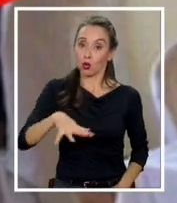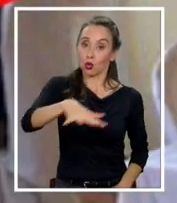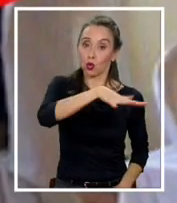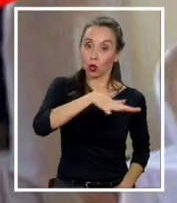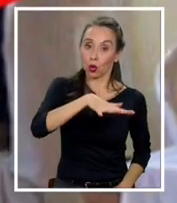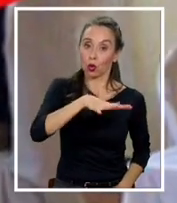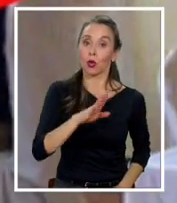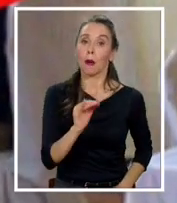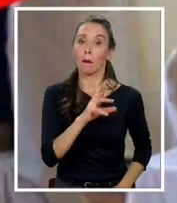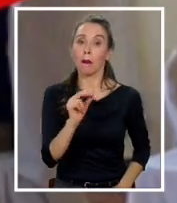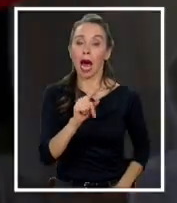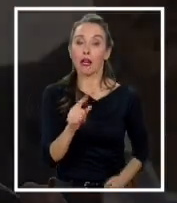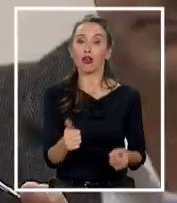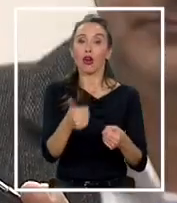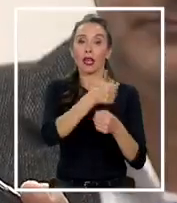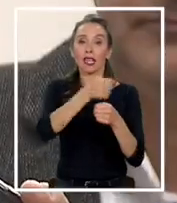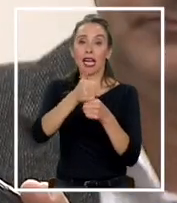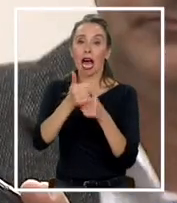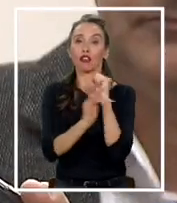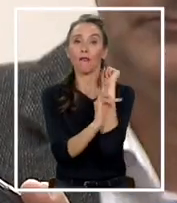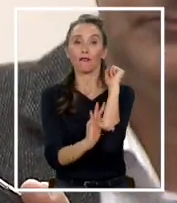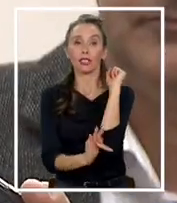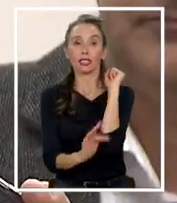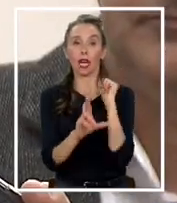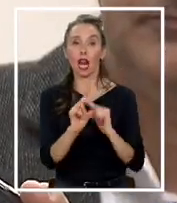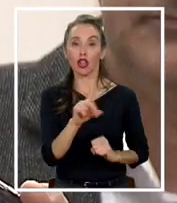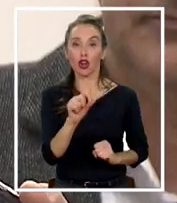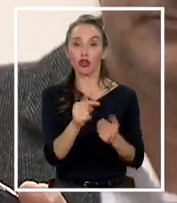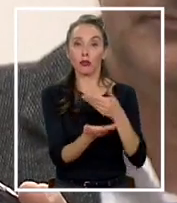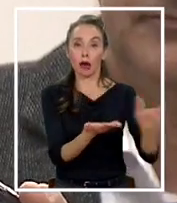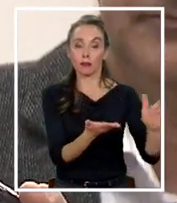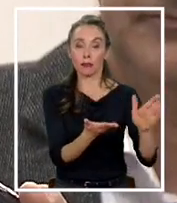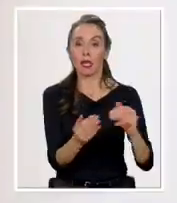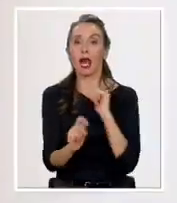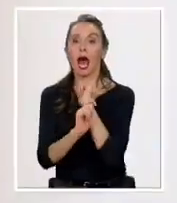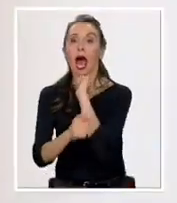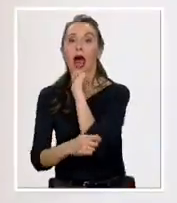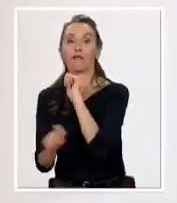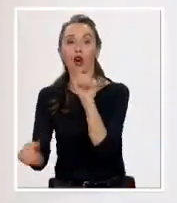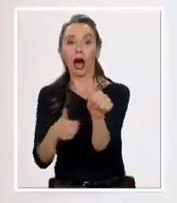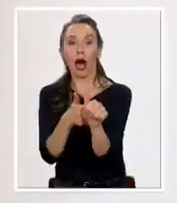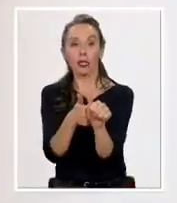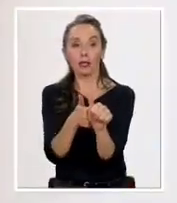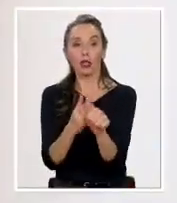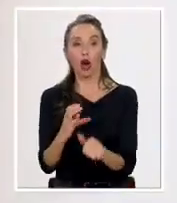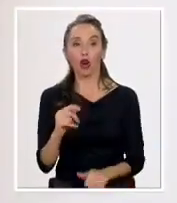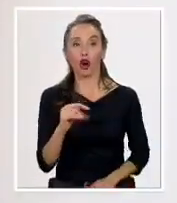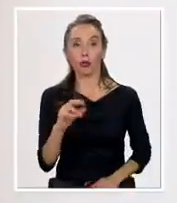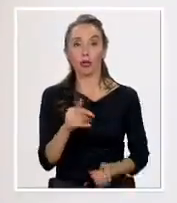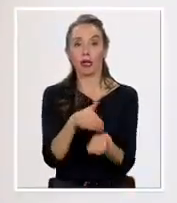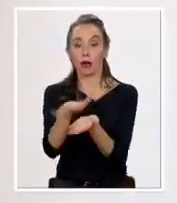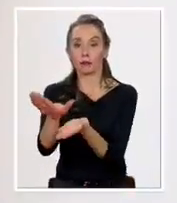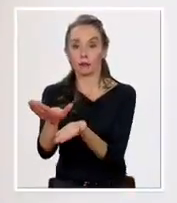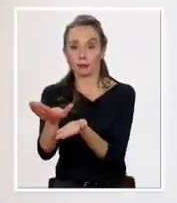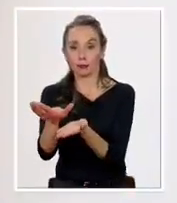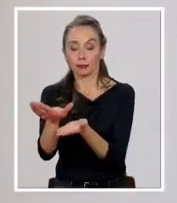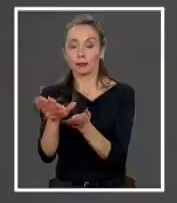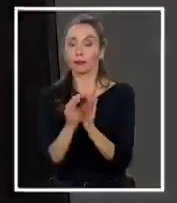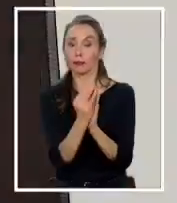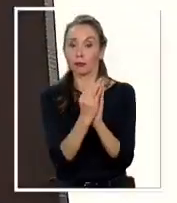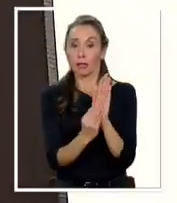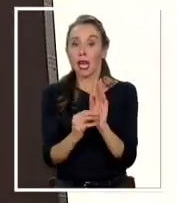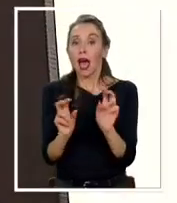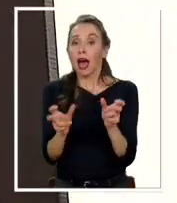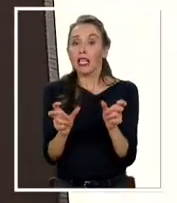Barros, determinó remover de sus cargos al fiscal Patricio Rosas y al abogado asesor Roberto Contreras. Según consigna